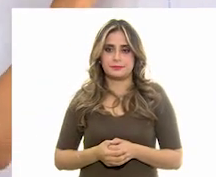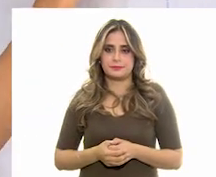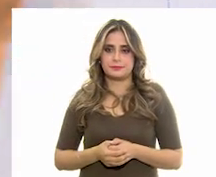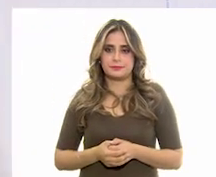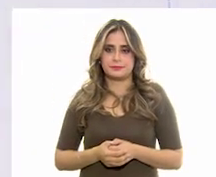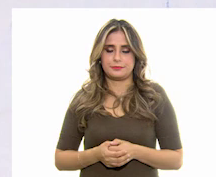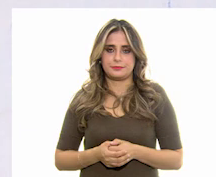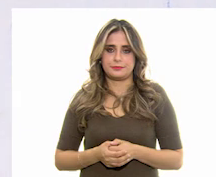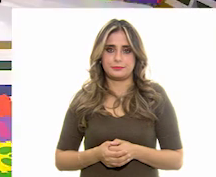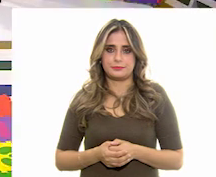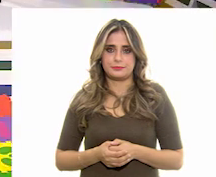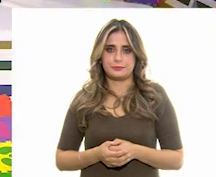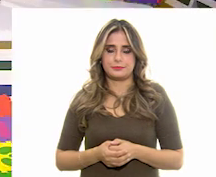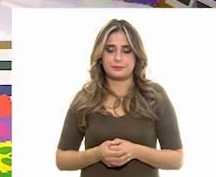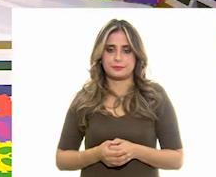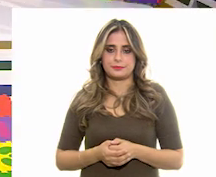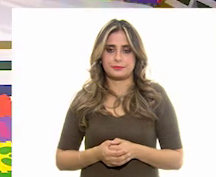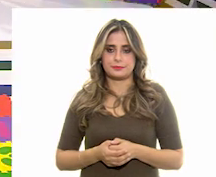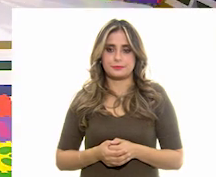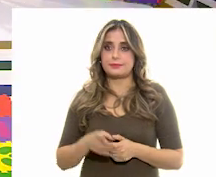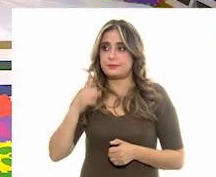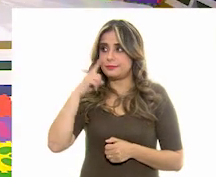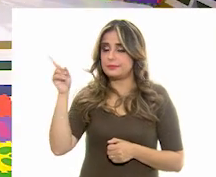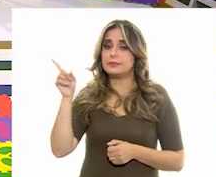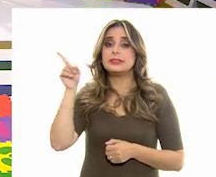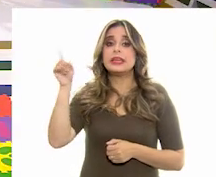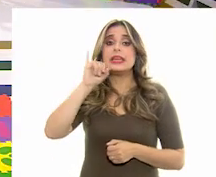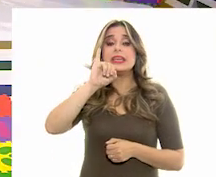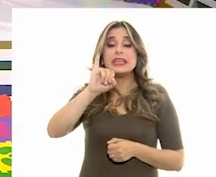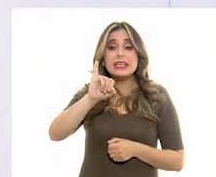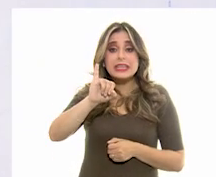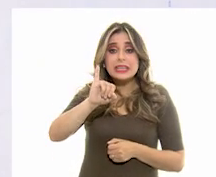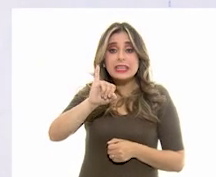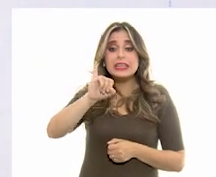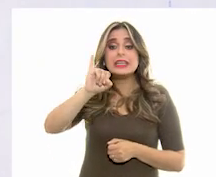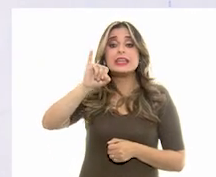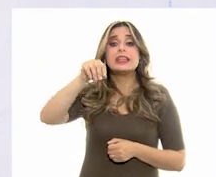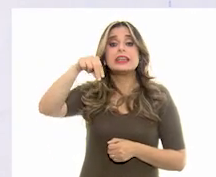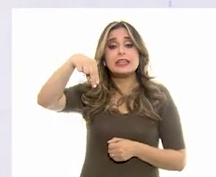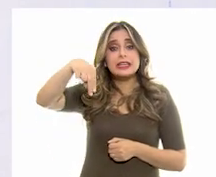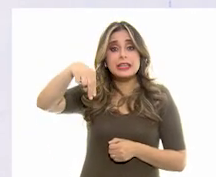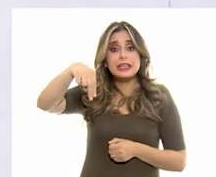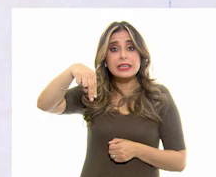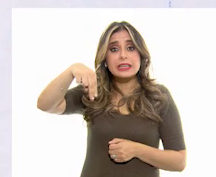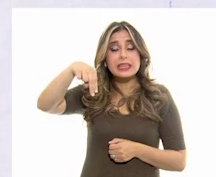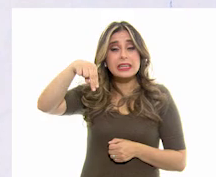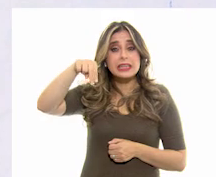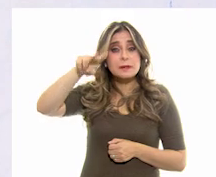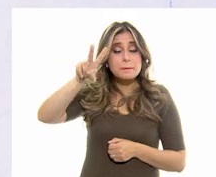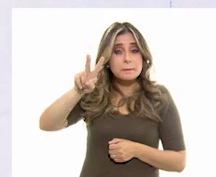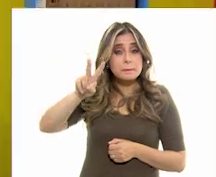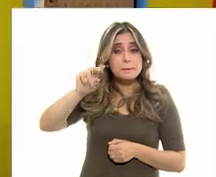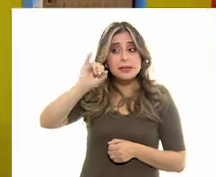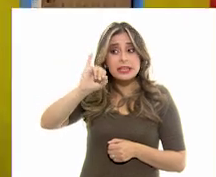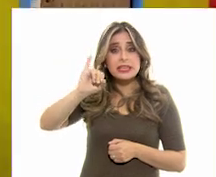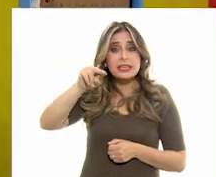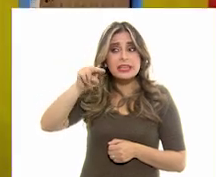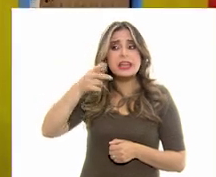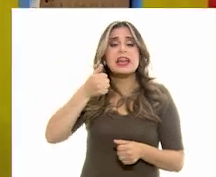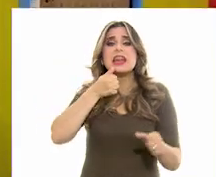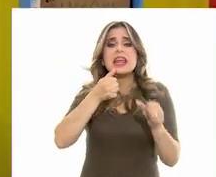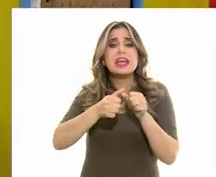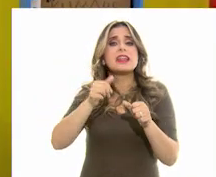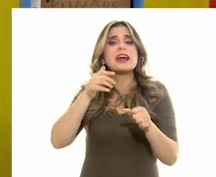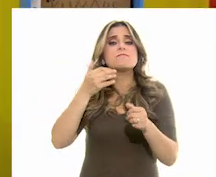Aquí es in. Uh-huh. In. In. ¿Qué letra